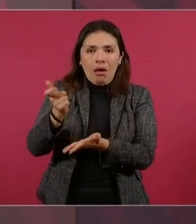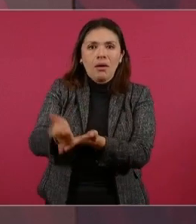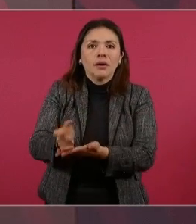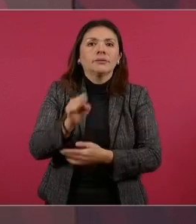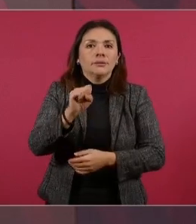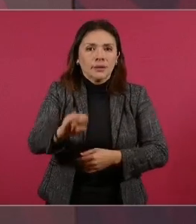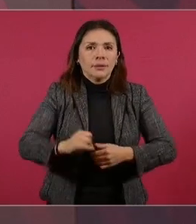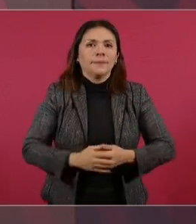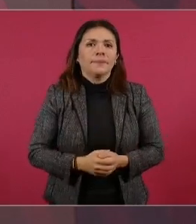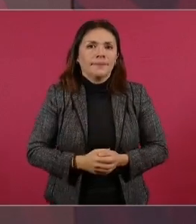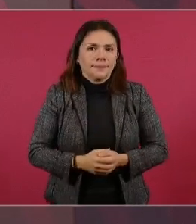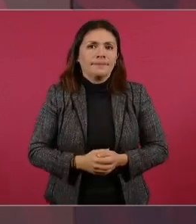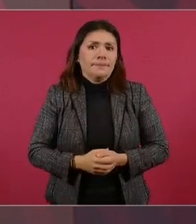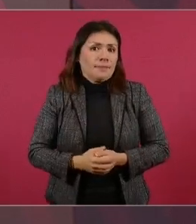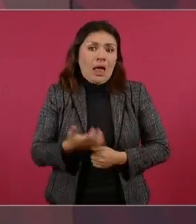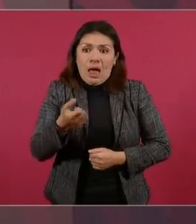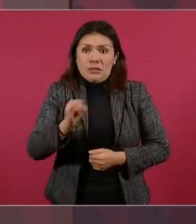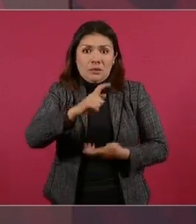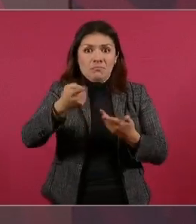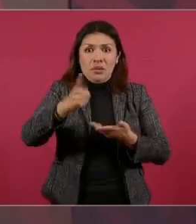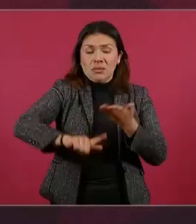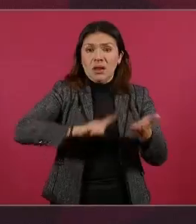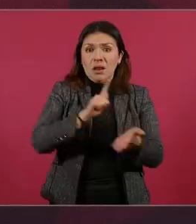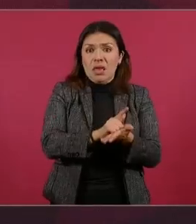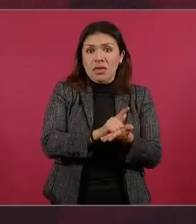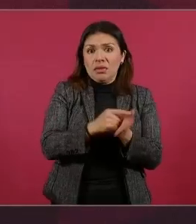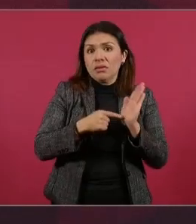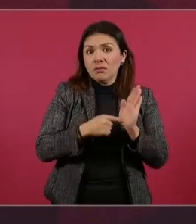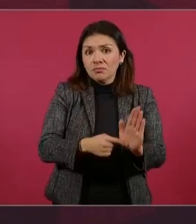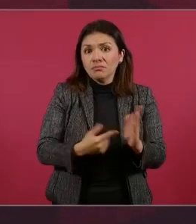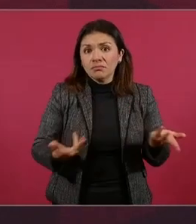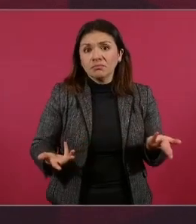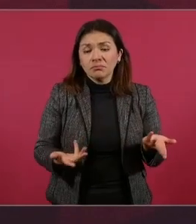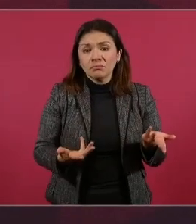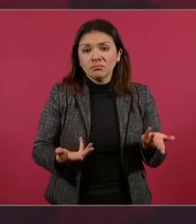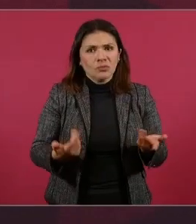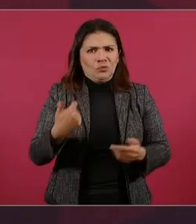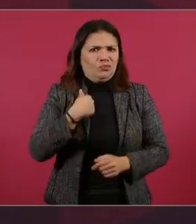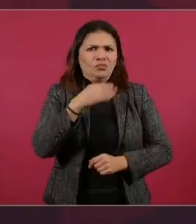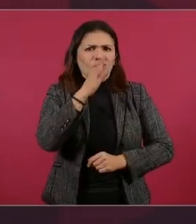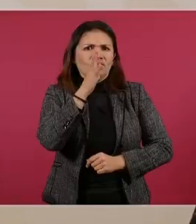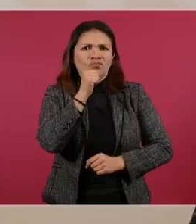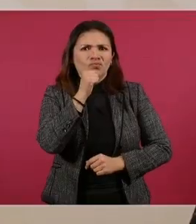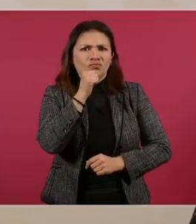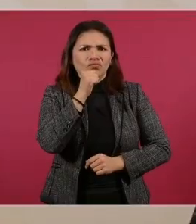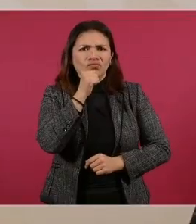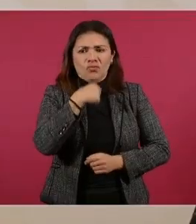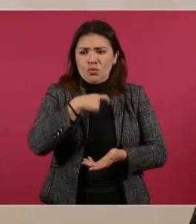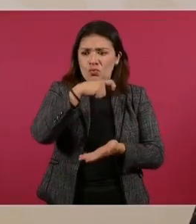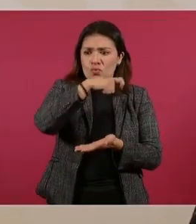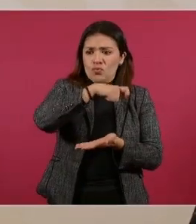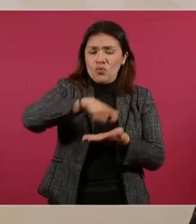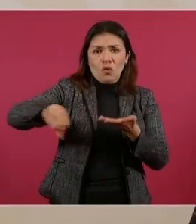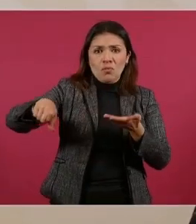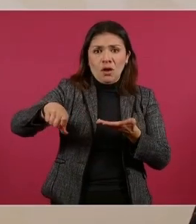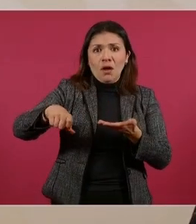avalúo eso es lo legal no podríamos nosotros comprar sin un avalúo de